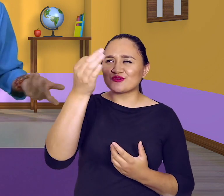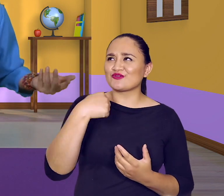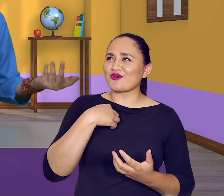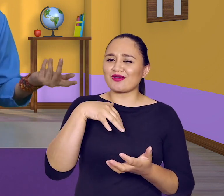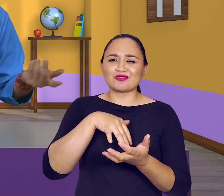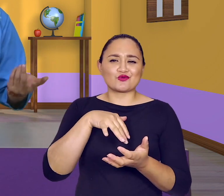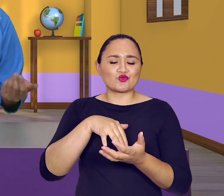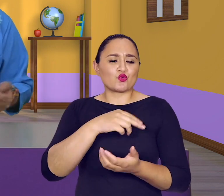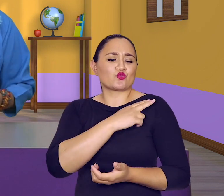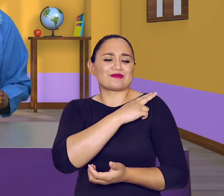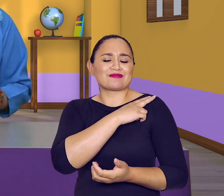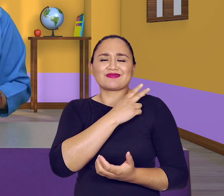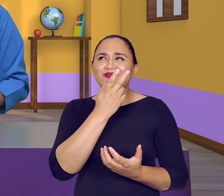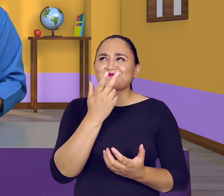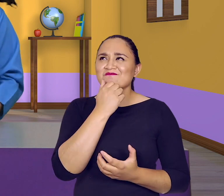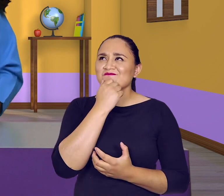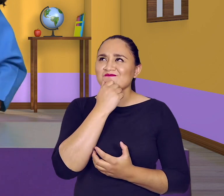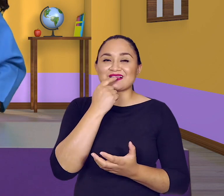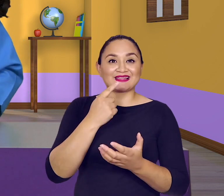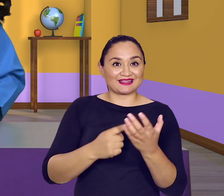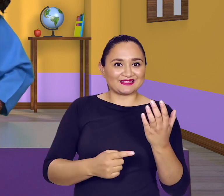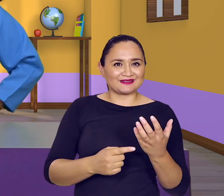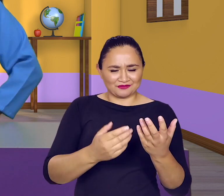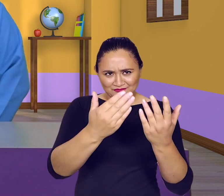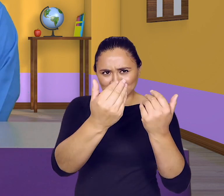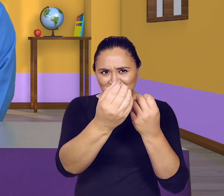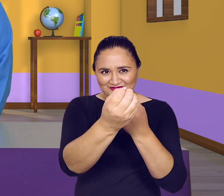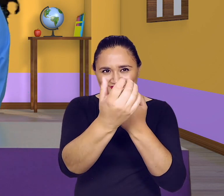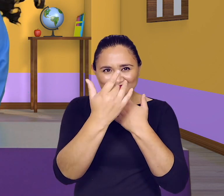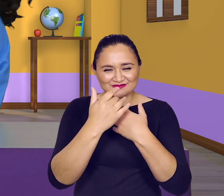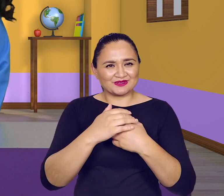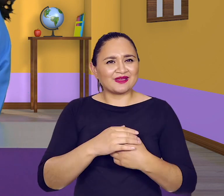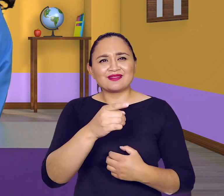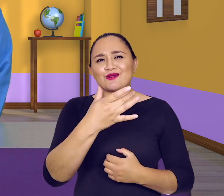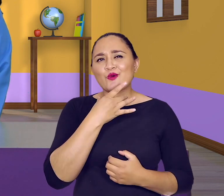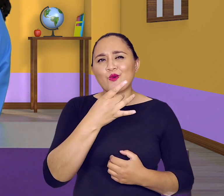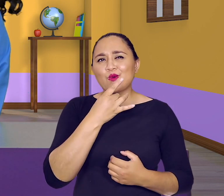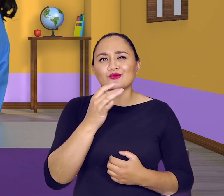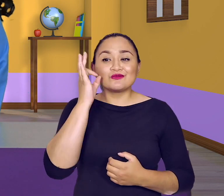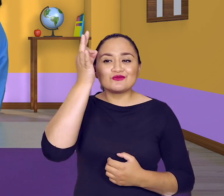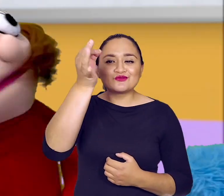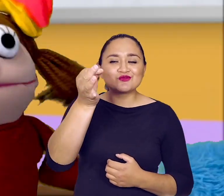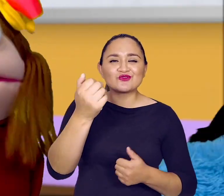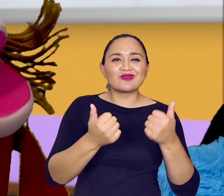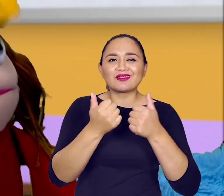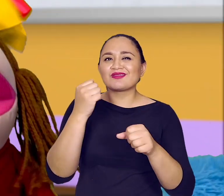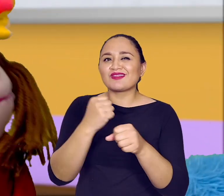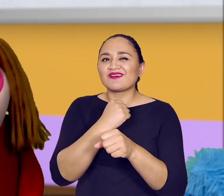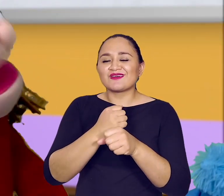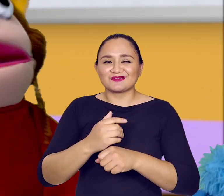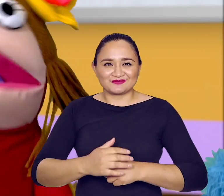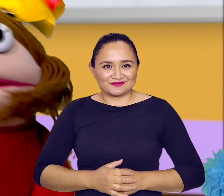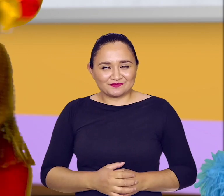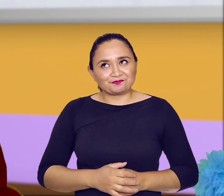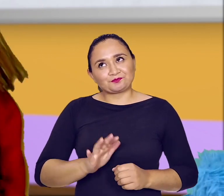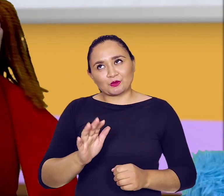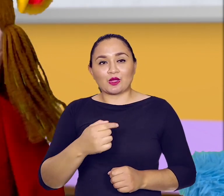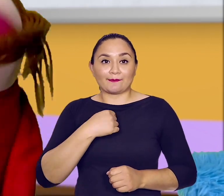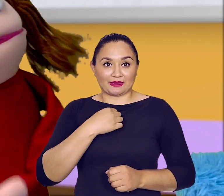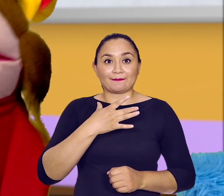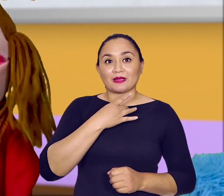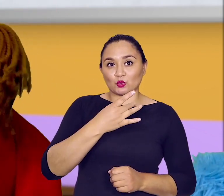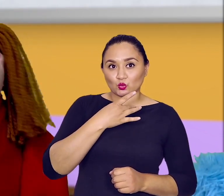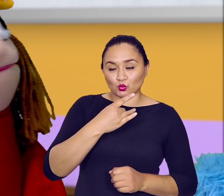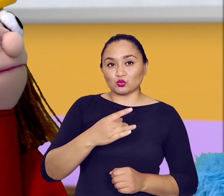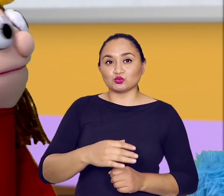estudio en la universidad y dime de claudia a ti que te gustaría ser bueno a mí la